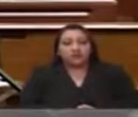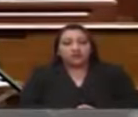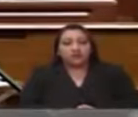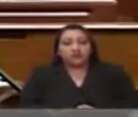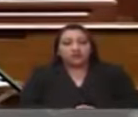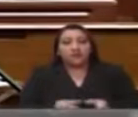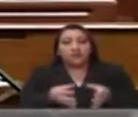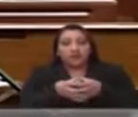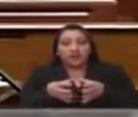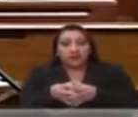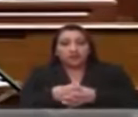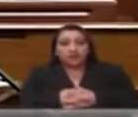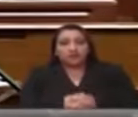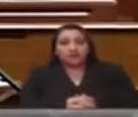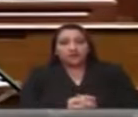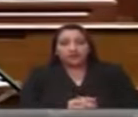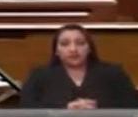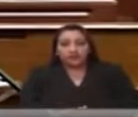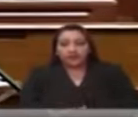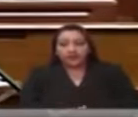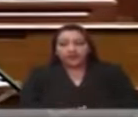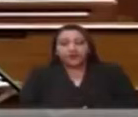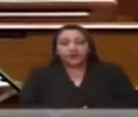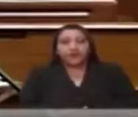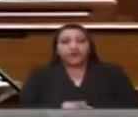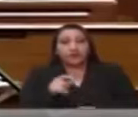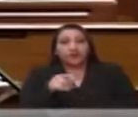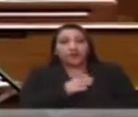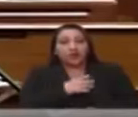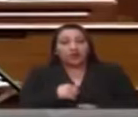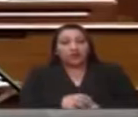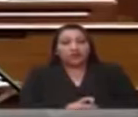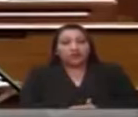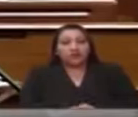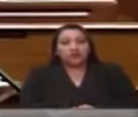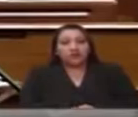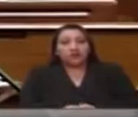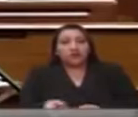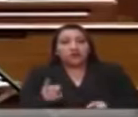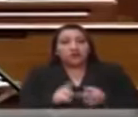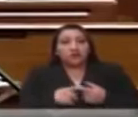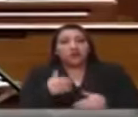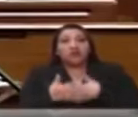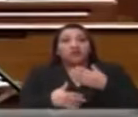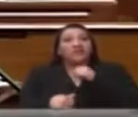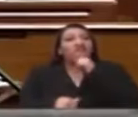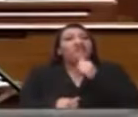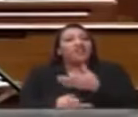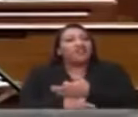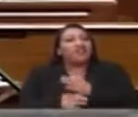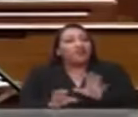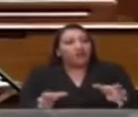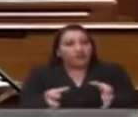Los equipos de este gobierno aún están en proceso de conformarse.